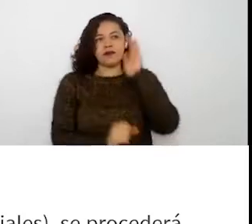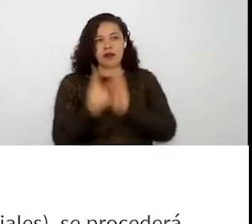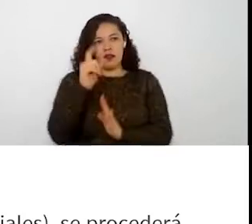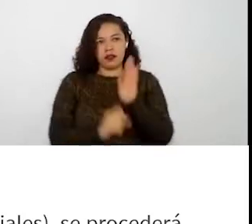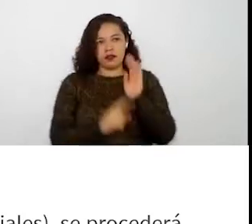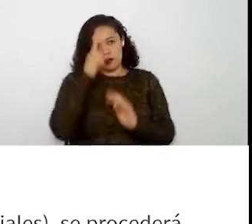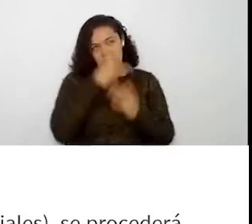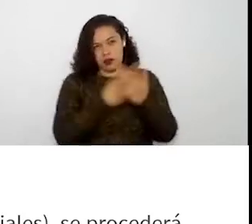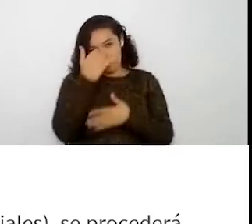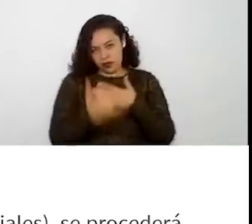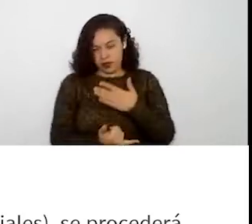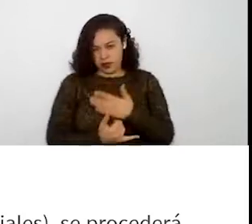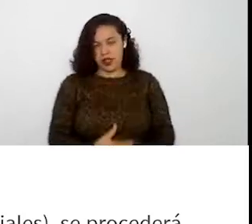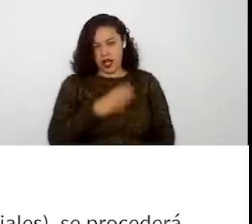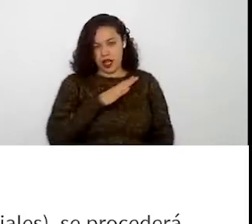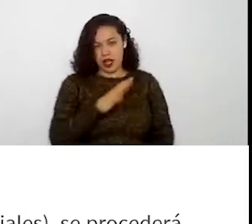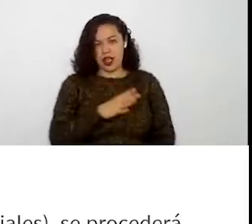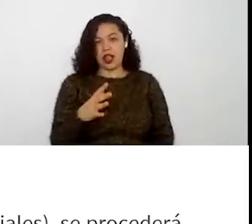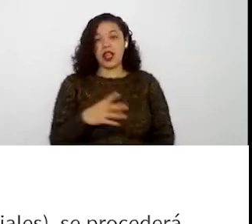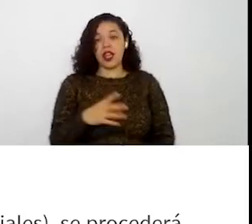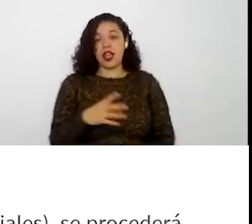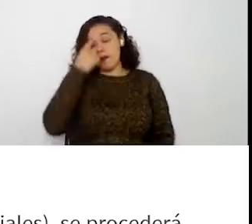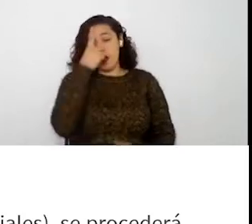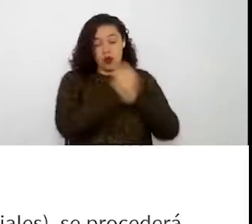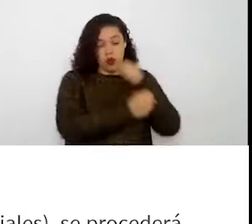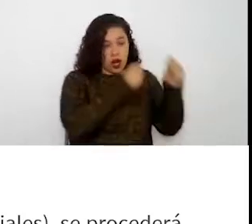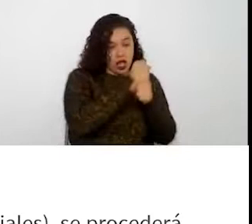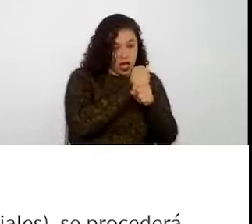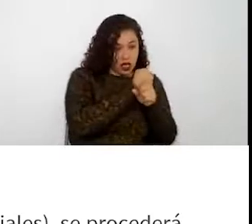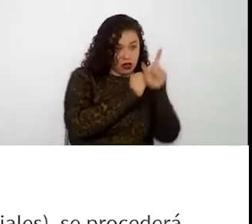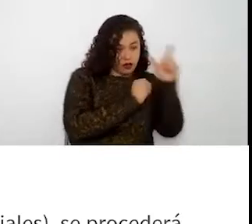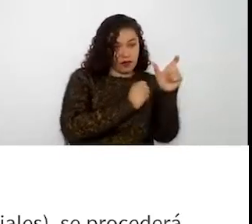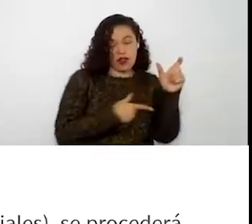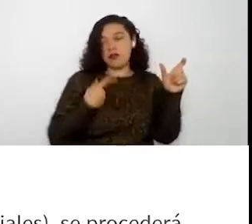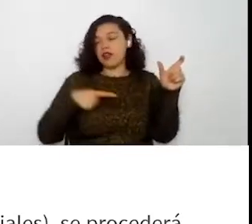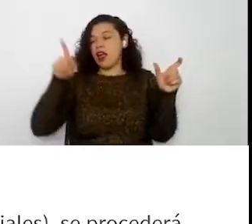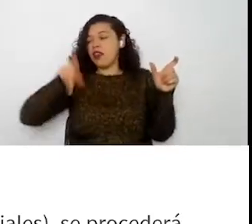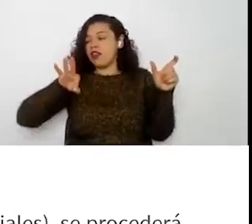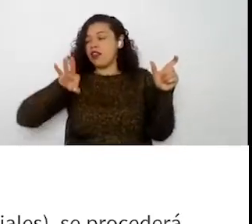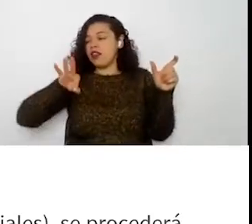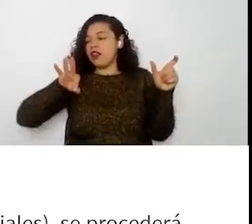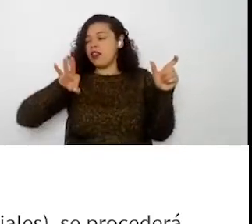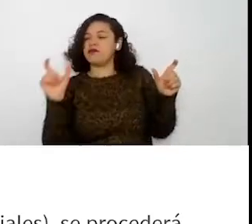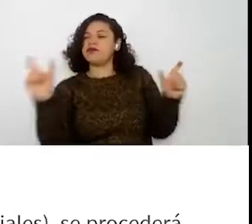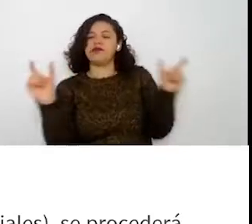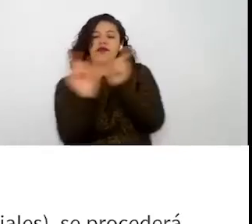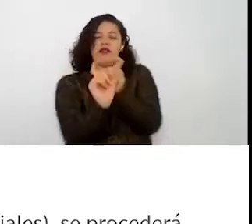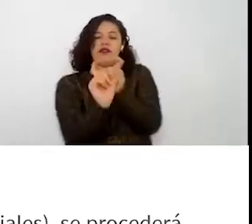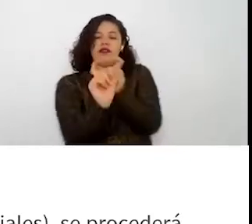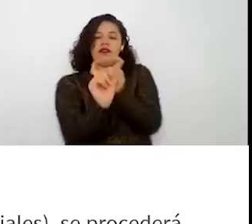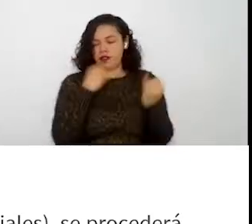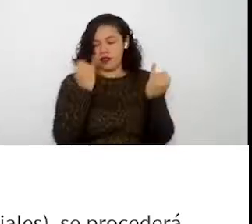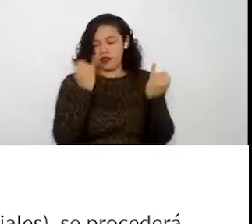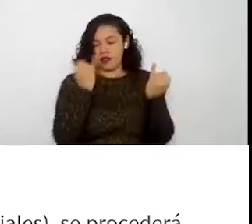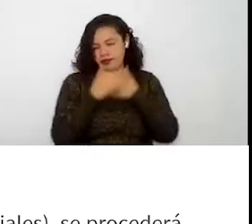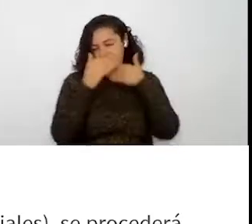proyecto los importanuales deben coincidir con el registro de la plantilla de personal esto lo vamos a ver más adelante pero en